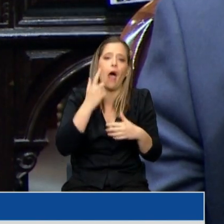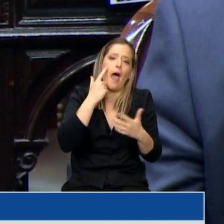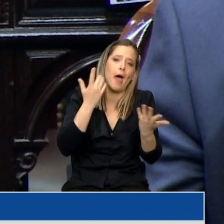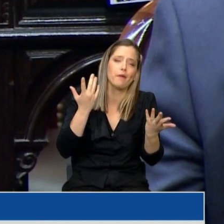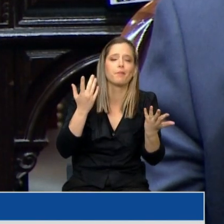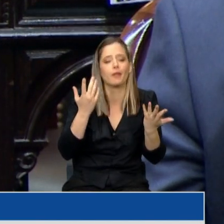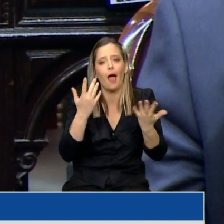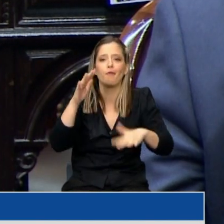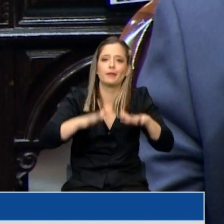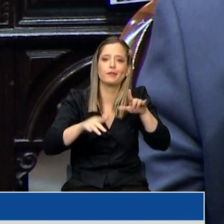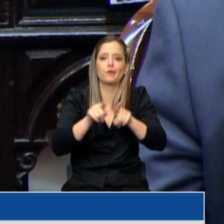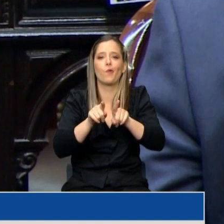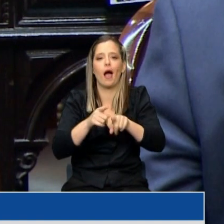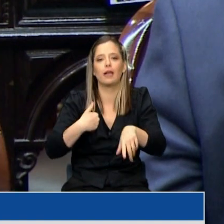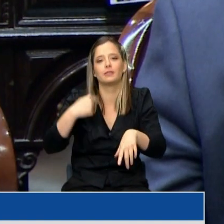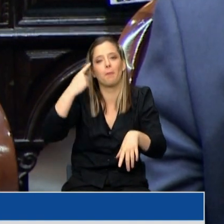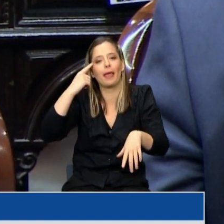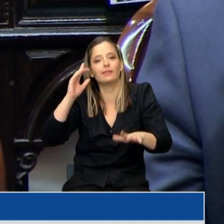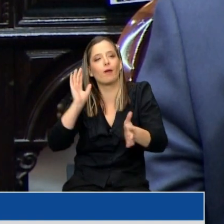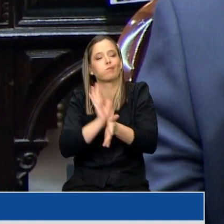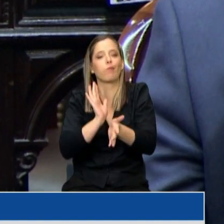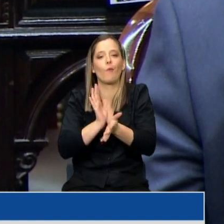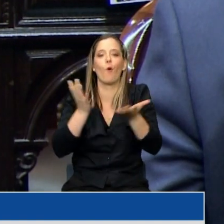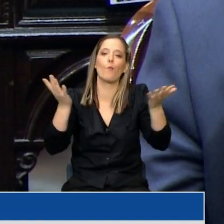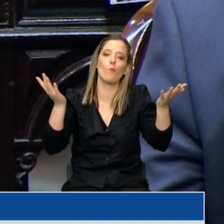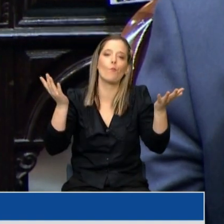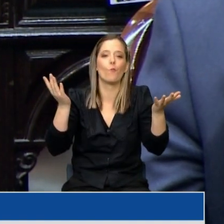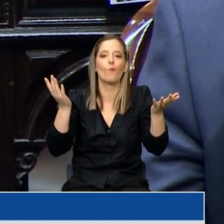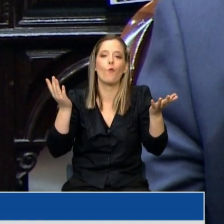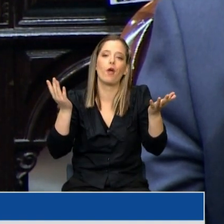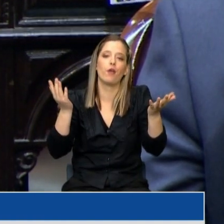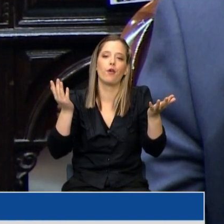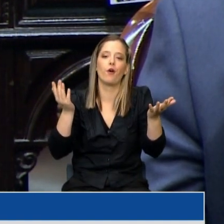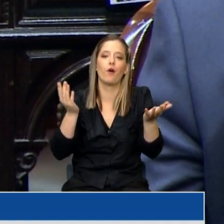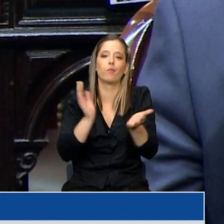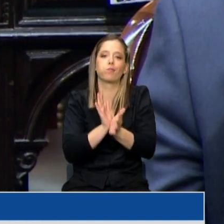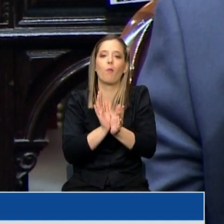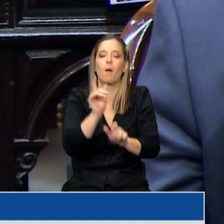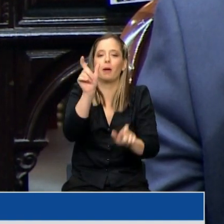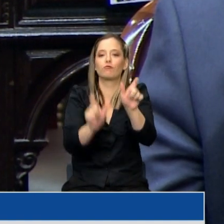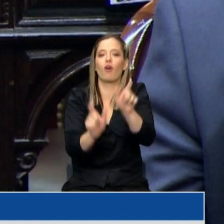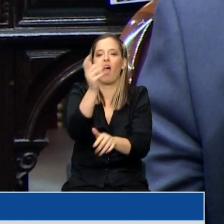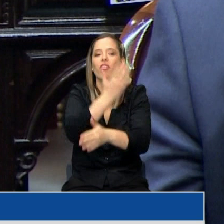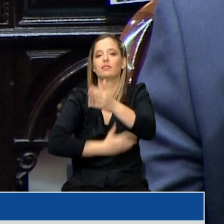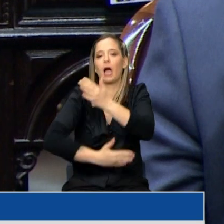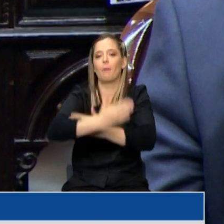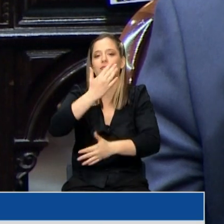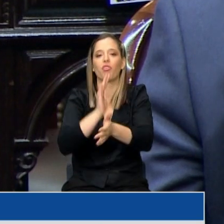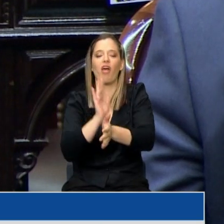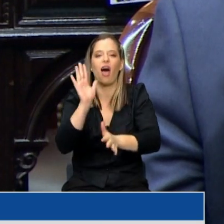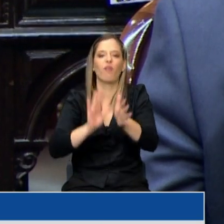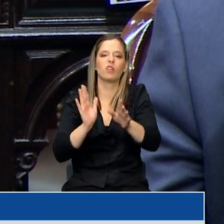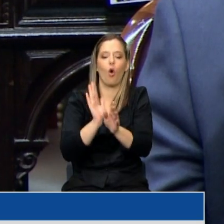con creerse que pueden tener algún otro rango y no sentirse